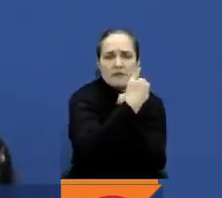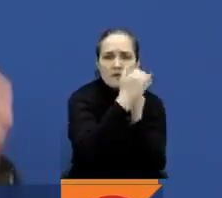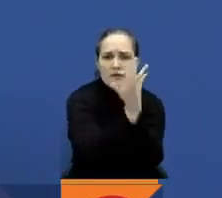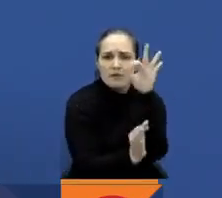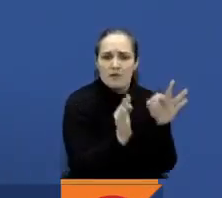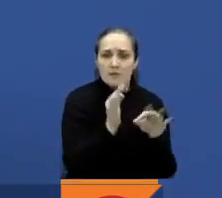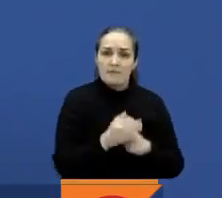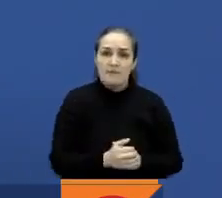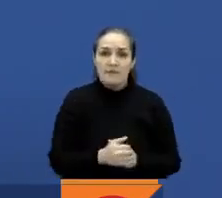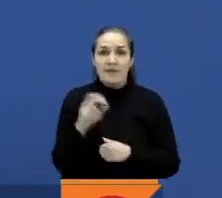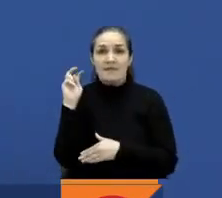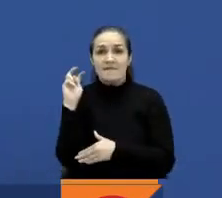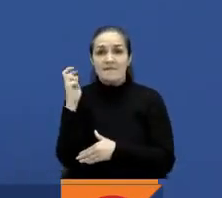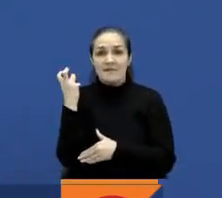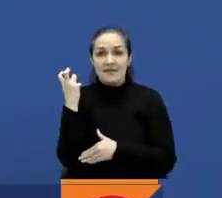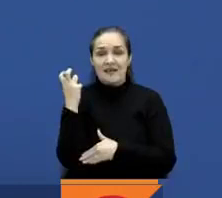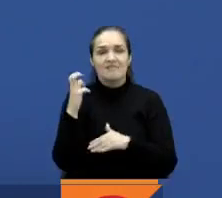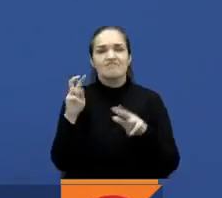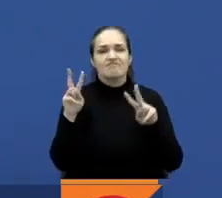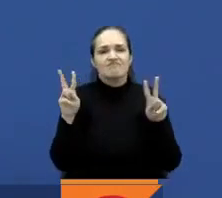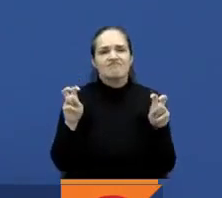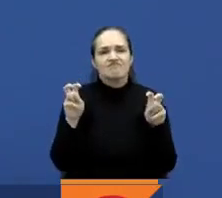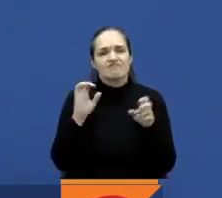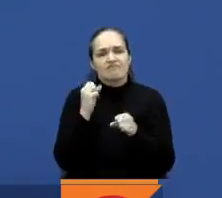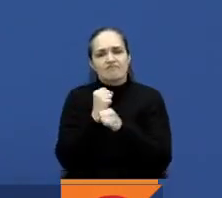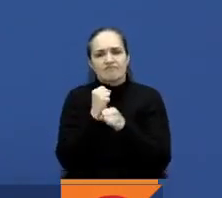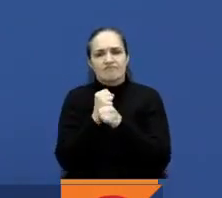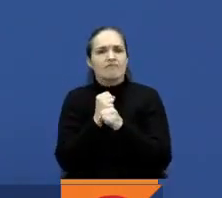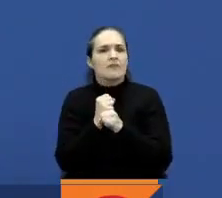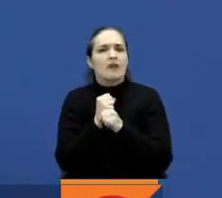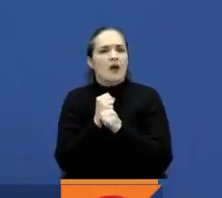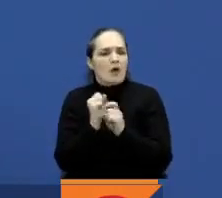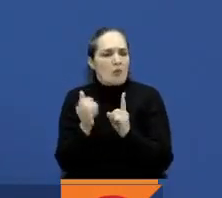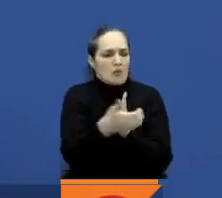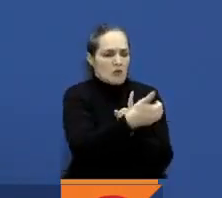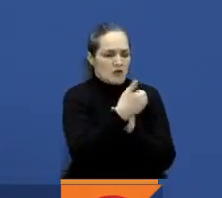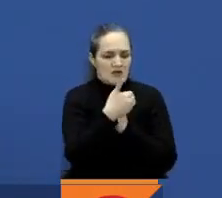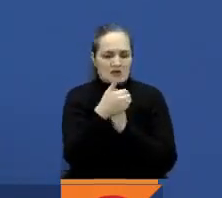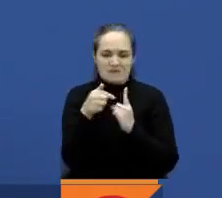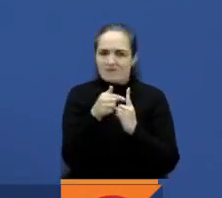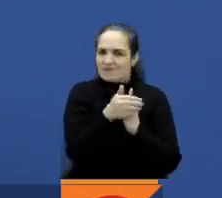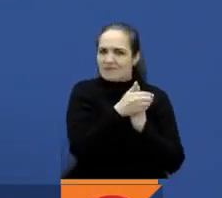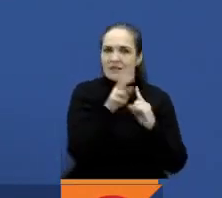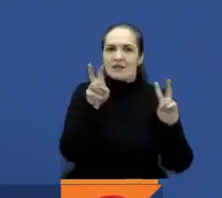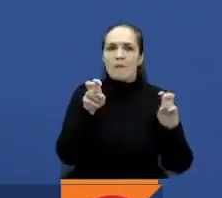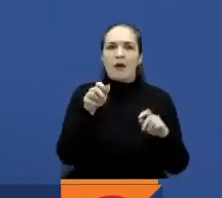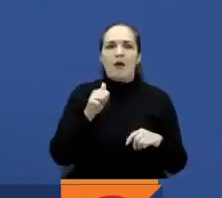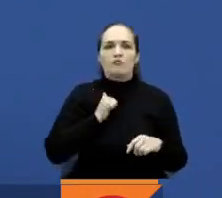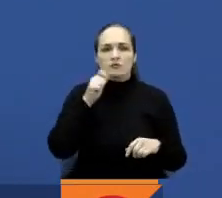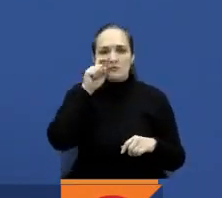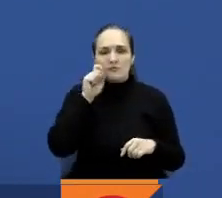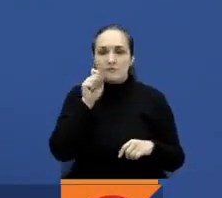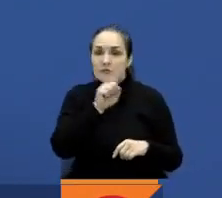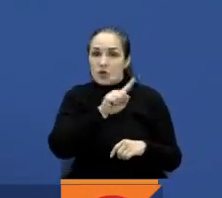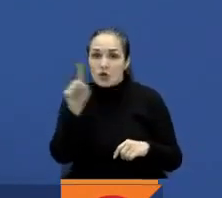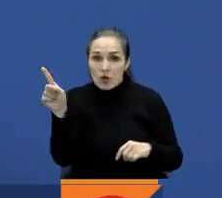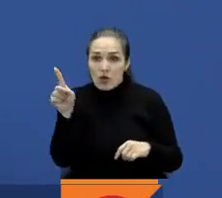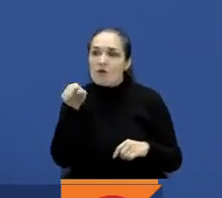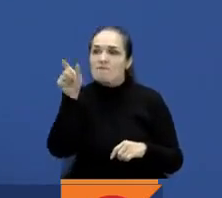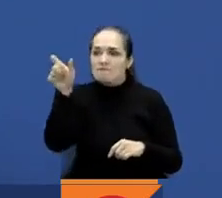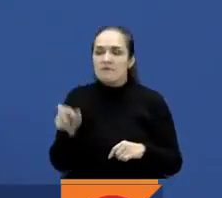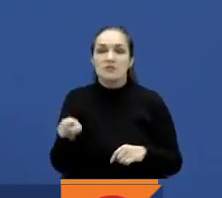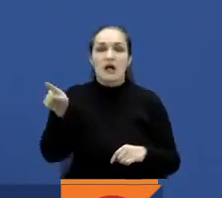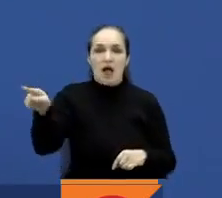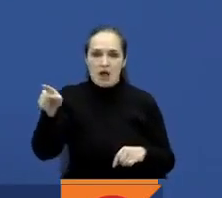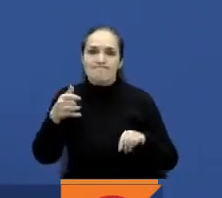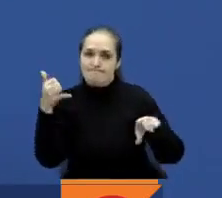fiscal del centro de atención integral a Víctimas de abuso sexual caivas le imputó los delitos de acceso carnal abusivo